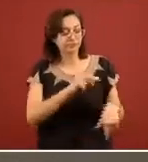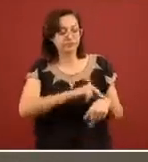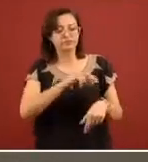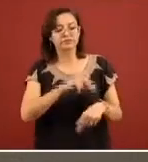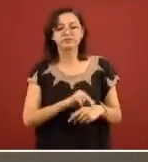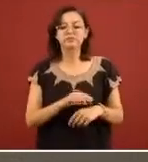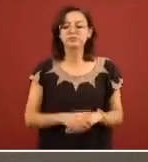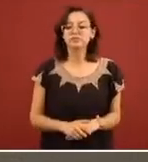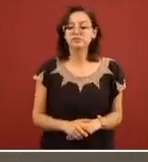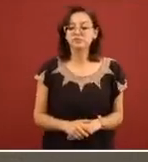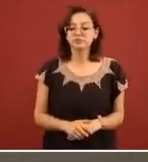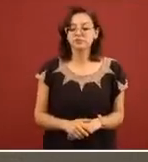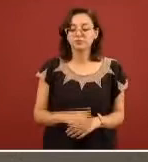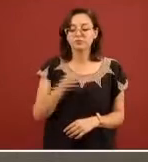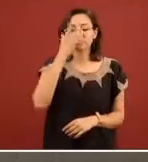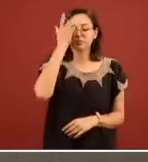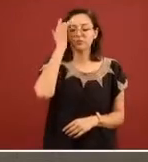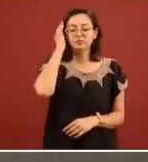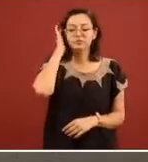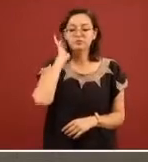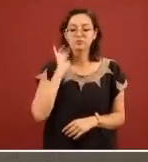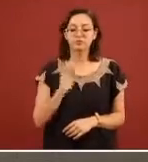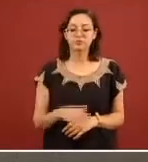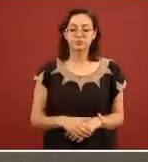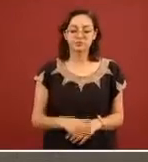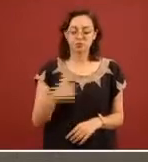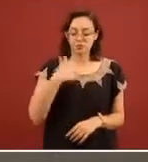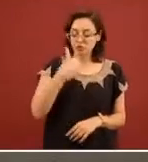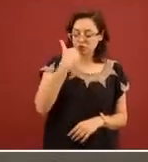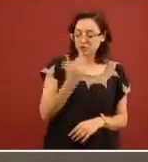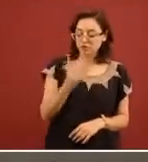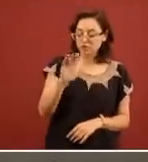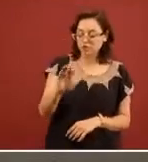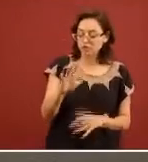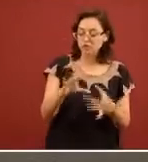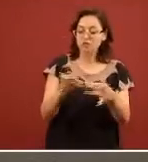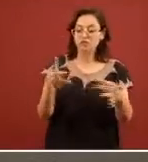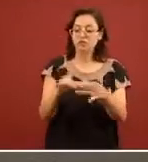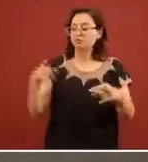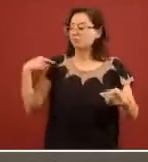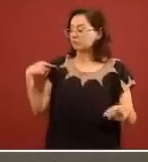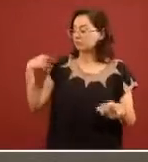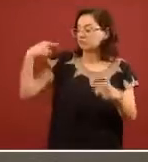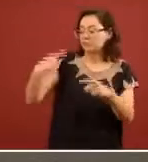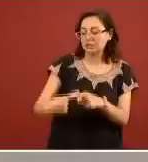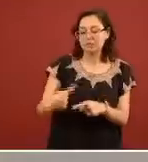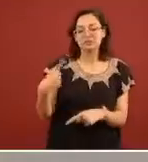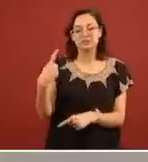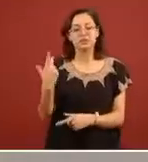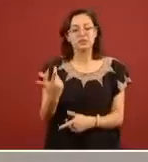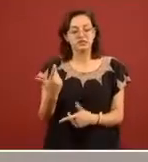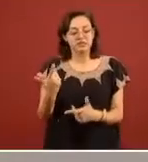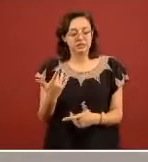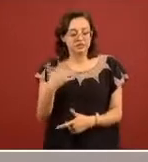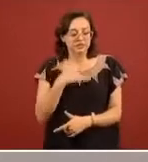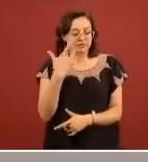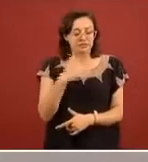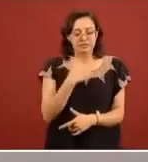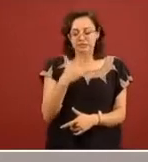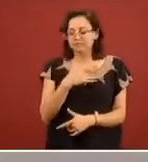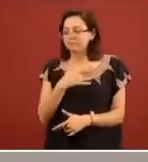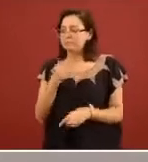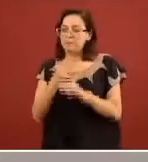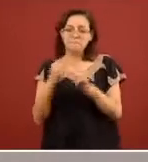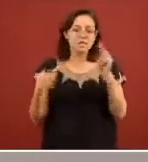a mí me gustaría mencionar que en los últimos días hemos estado muy preocupados y ocupados por conseguir